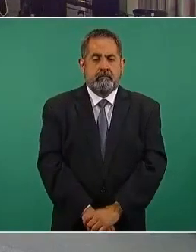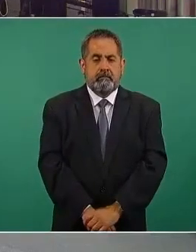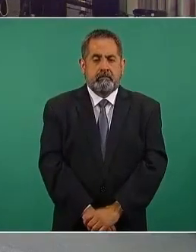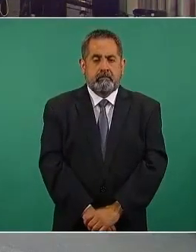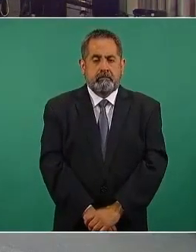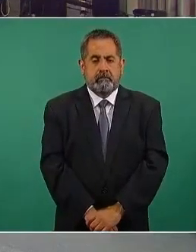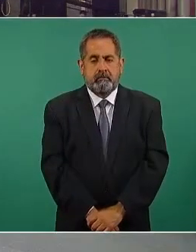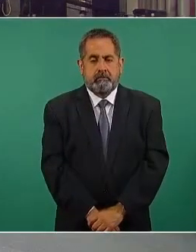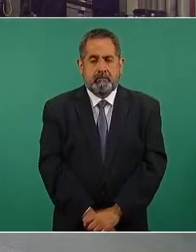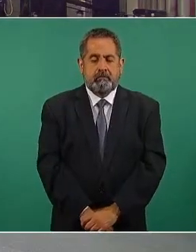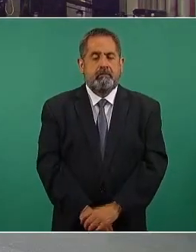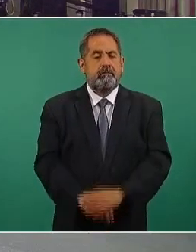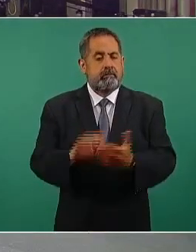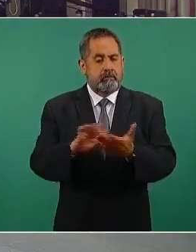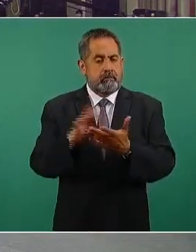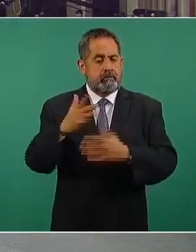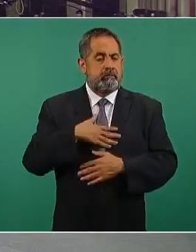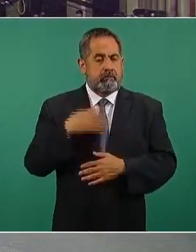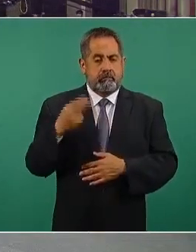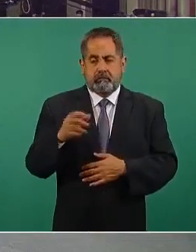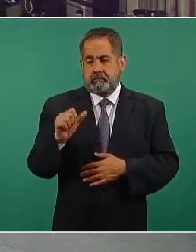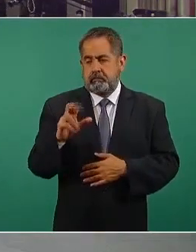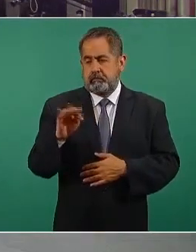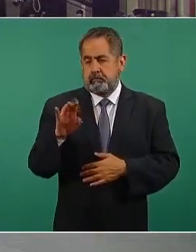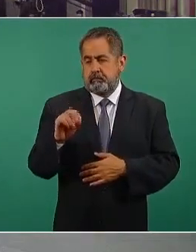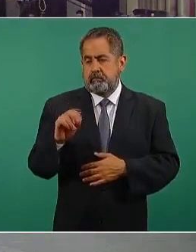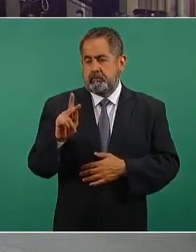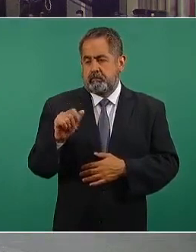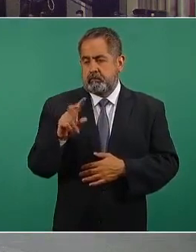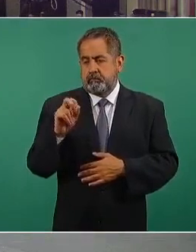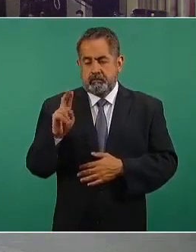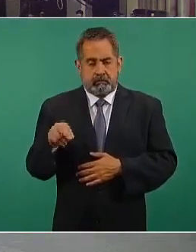Muchas gracias, señor presidente. Arturo Pavón, corresponsal de Chapucero.